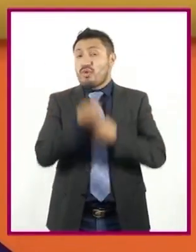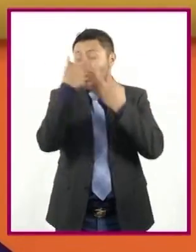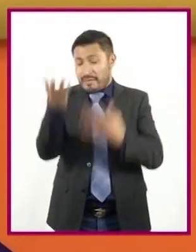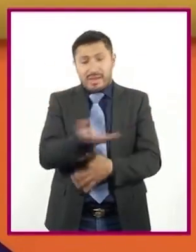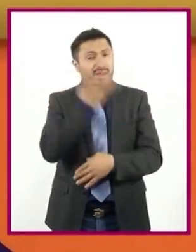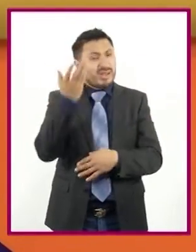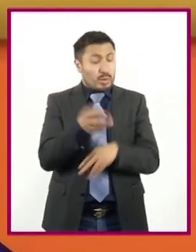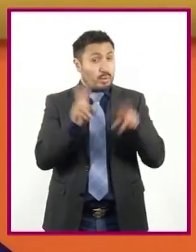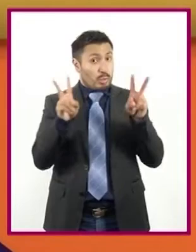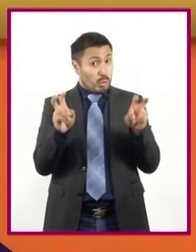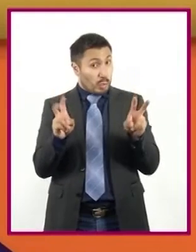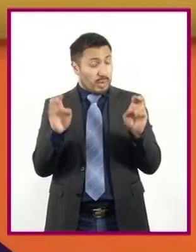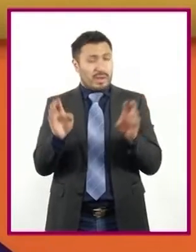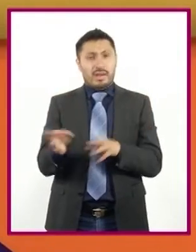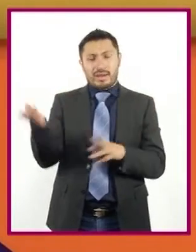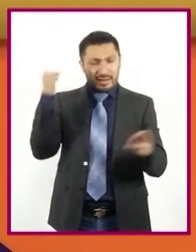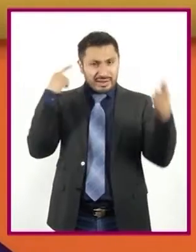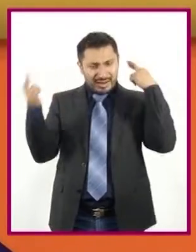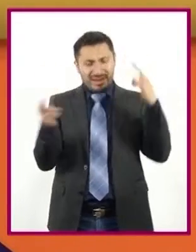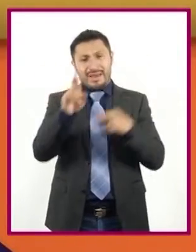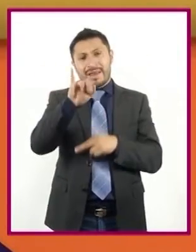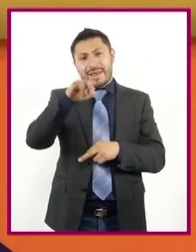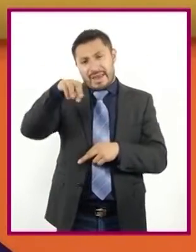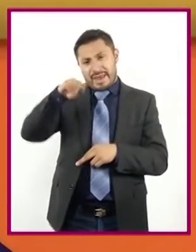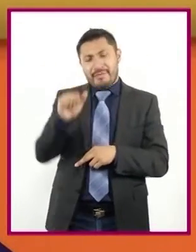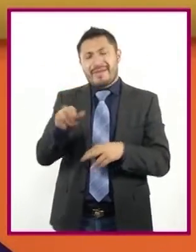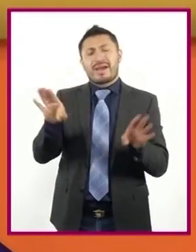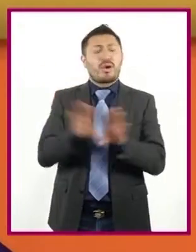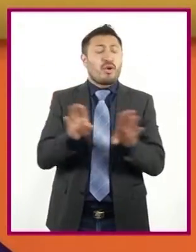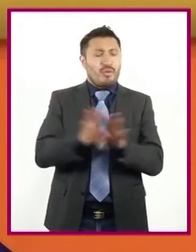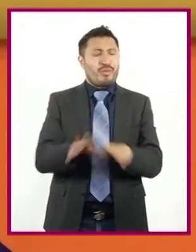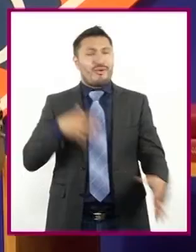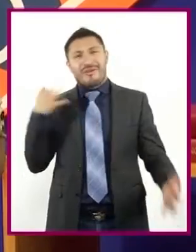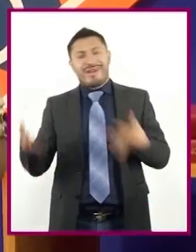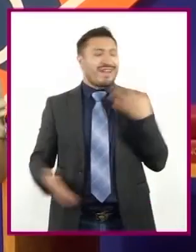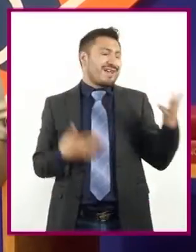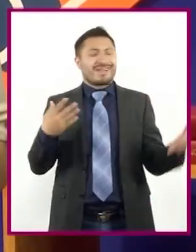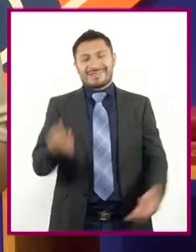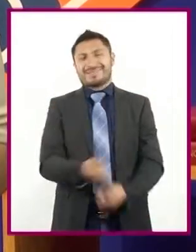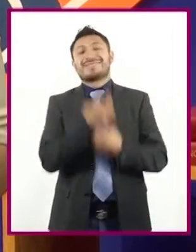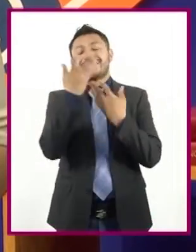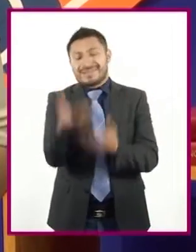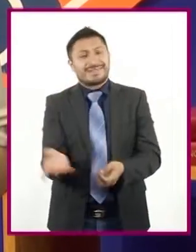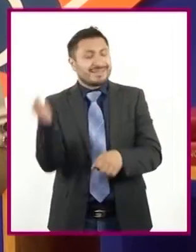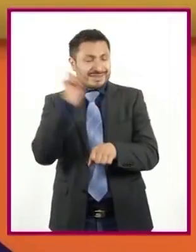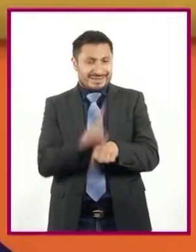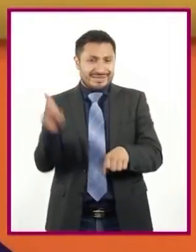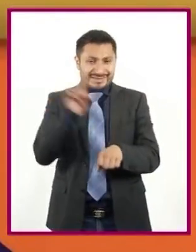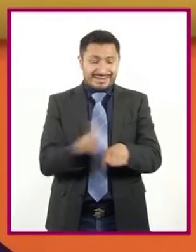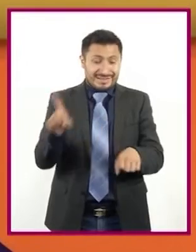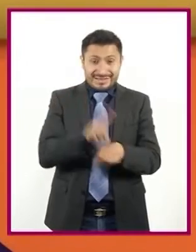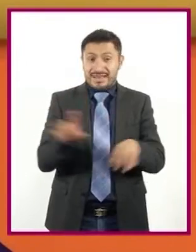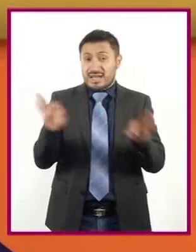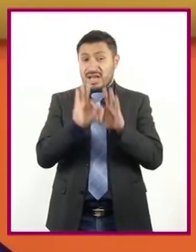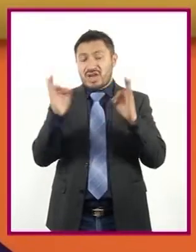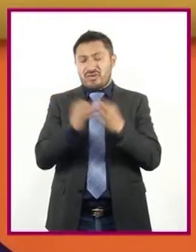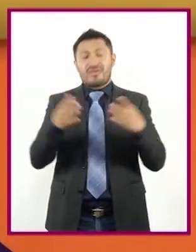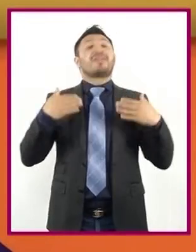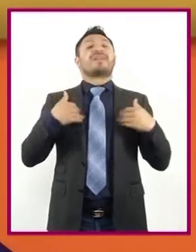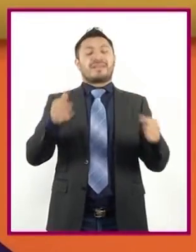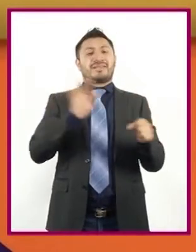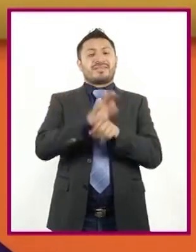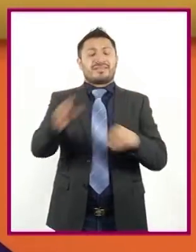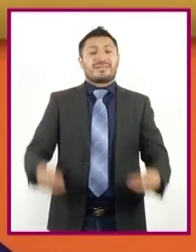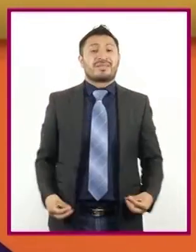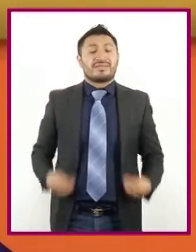populares, con sonoridad y rima que dan un sentido divertido a nuestras expresiones cotidianas. Son una forma de entender la vida a